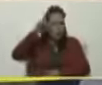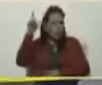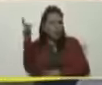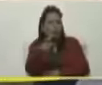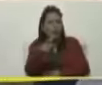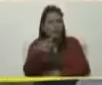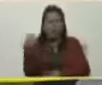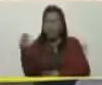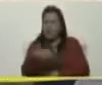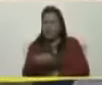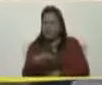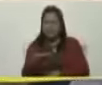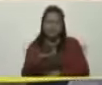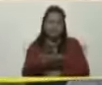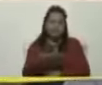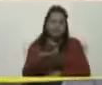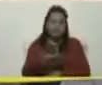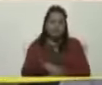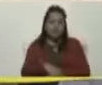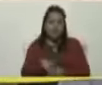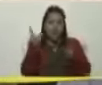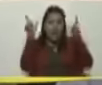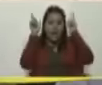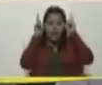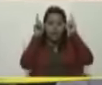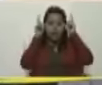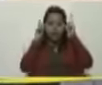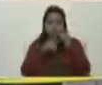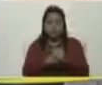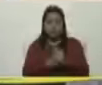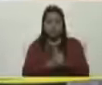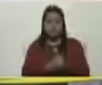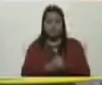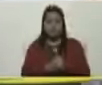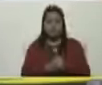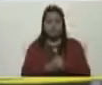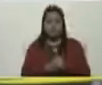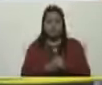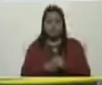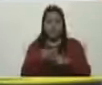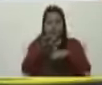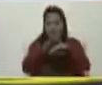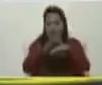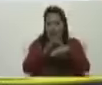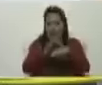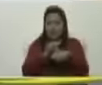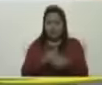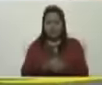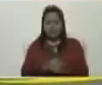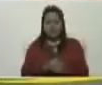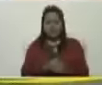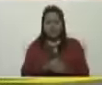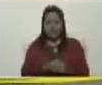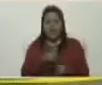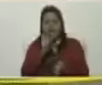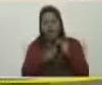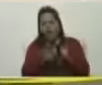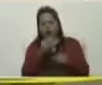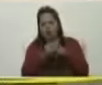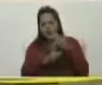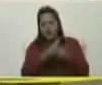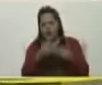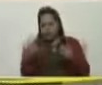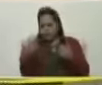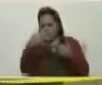más reses o ganado semoviente de carne, hacen algún cruce, a veces ahora con